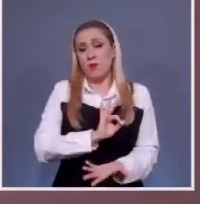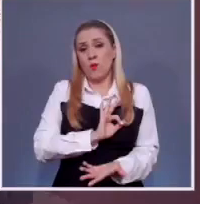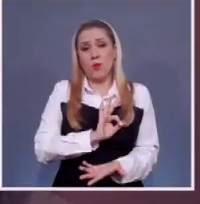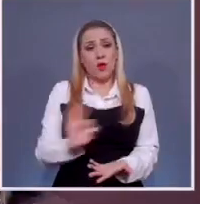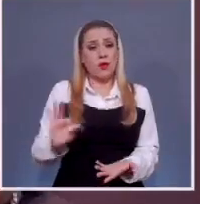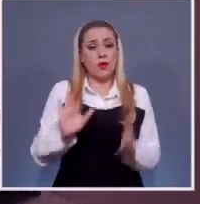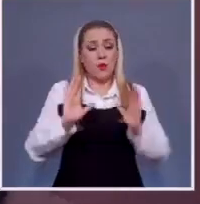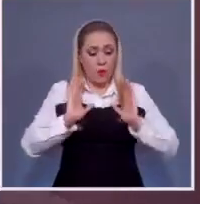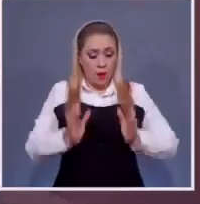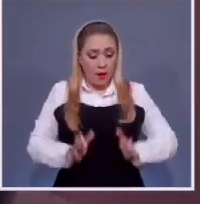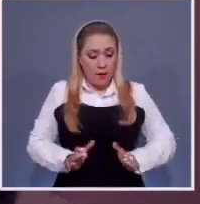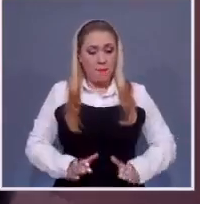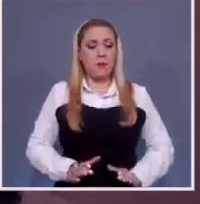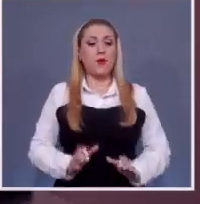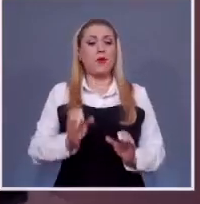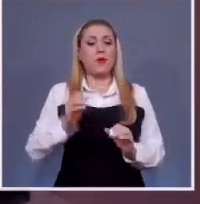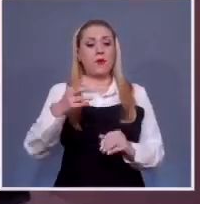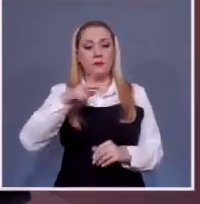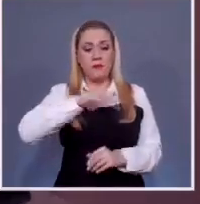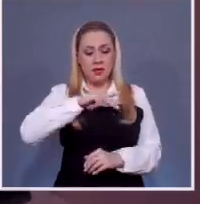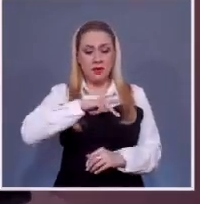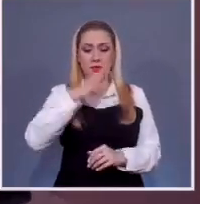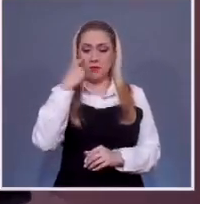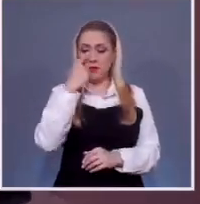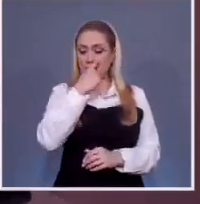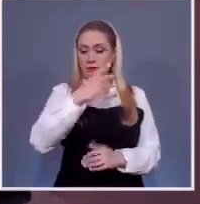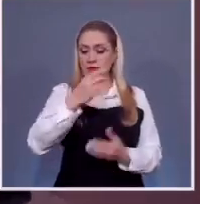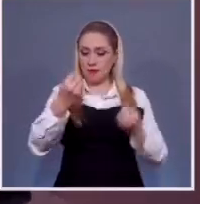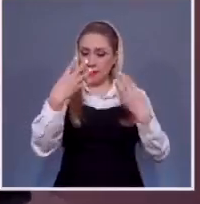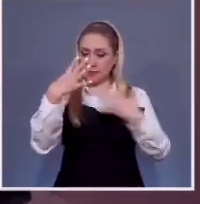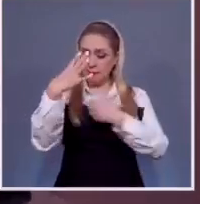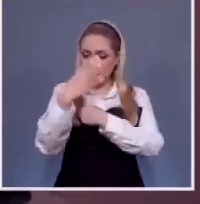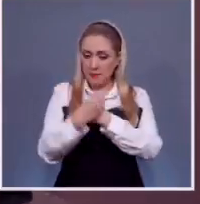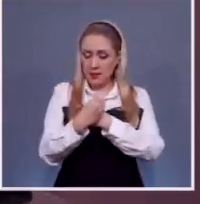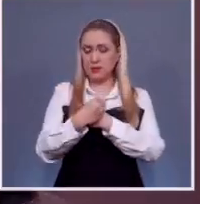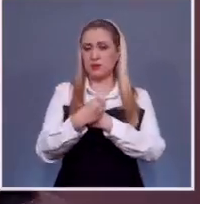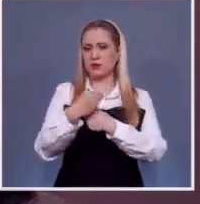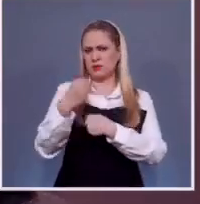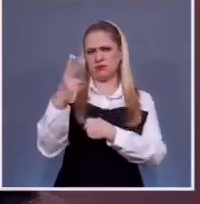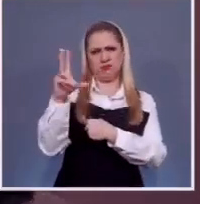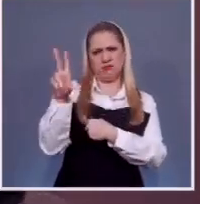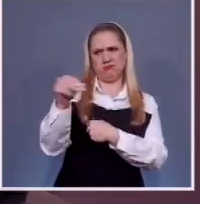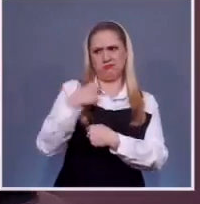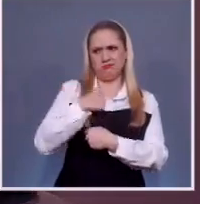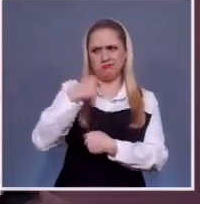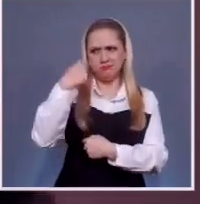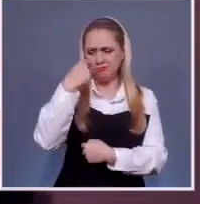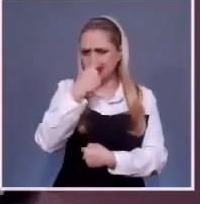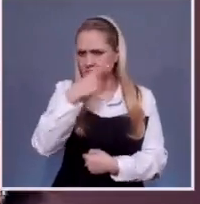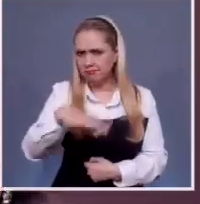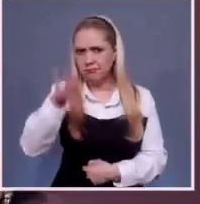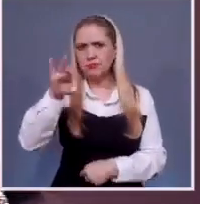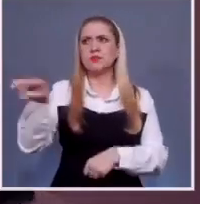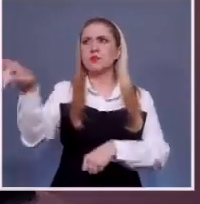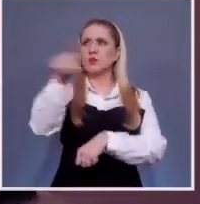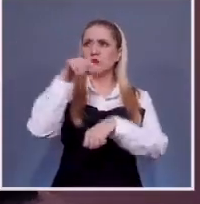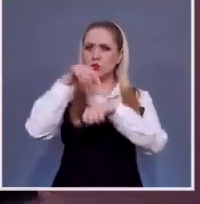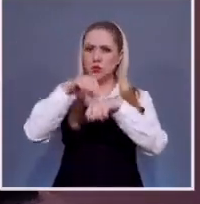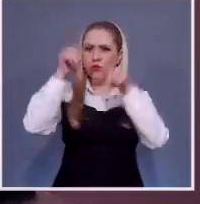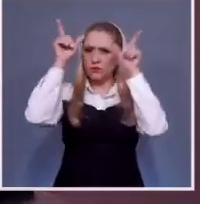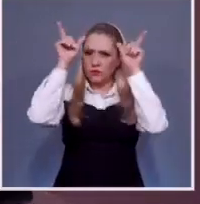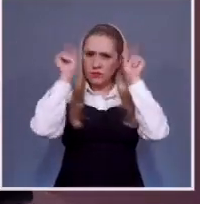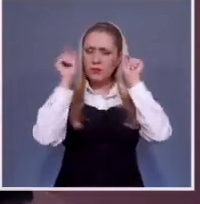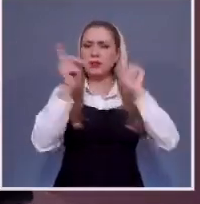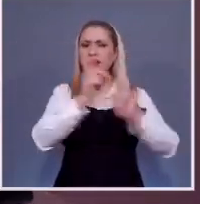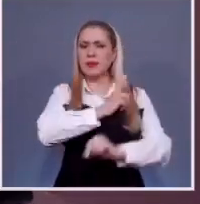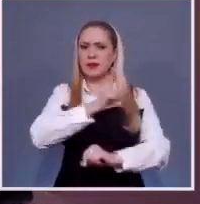profesionales, médicos, abogados y todos los que tienen que ver con el fenómeno trabajen y trabajen intensamente esto que determine efectivamente pues la manera en